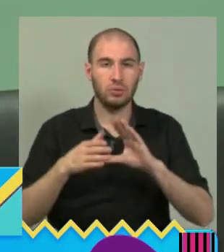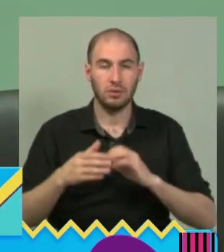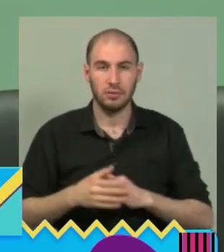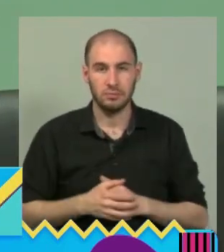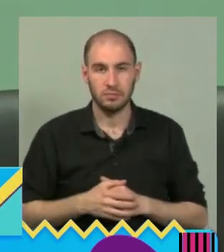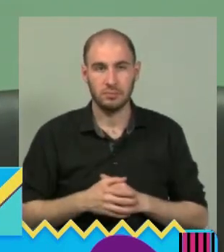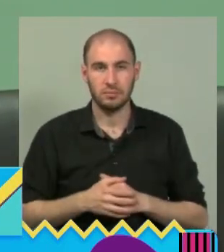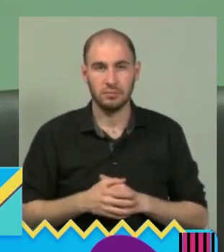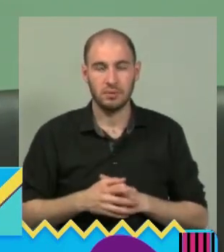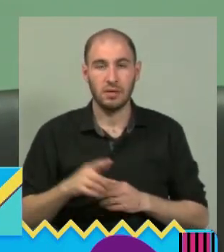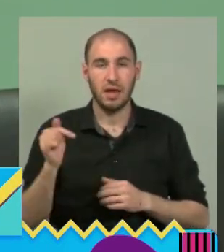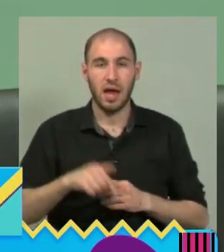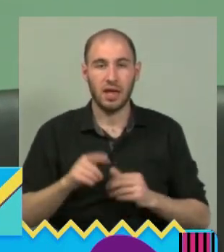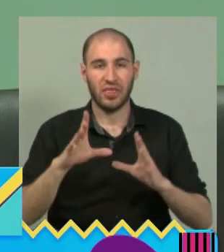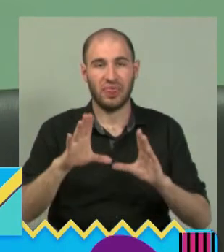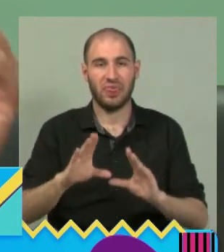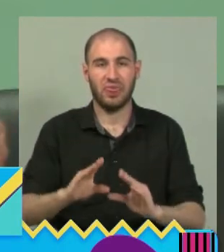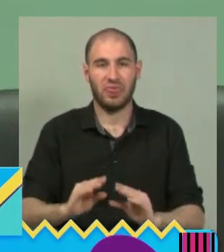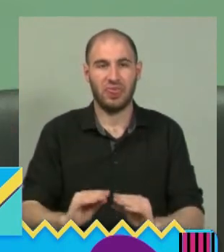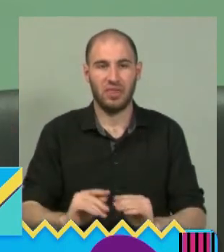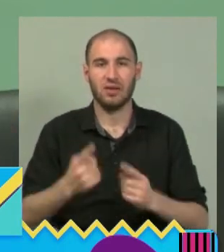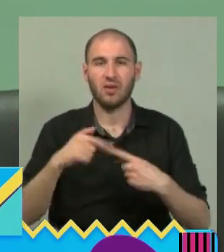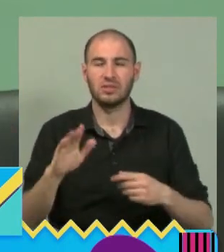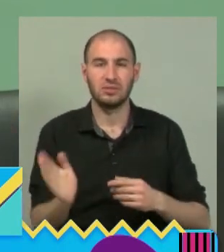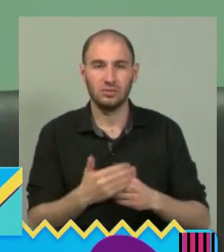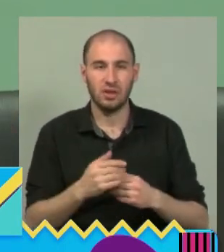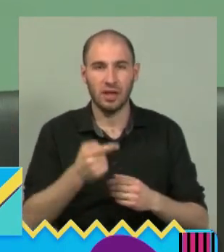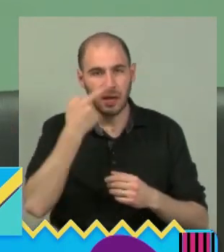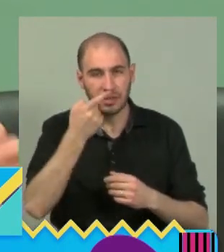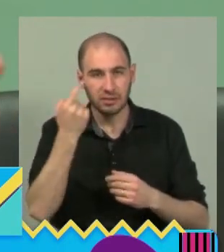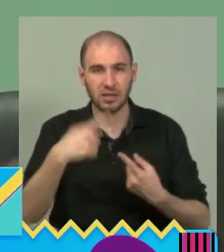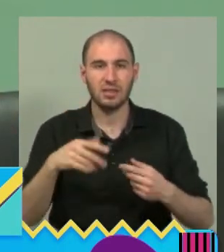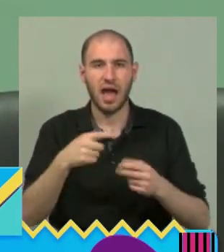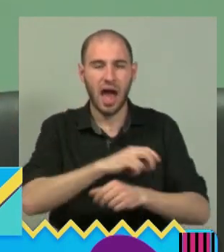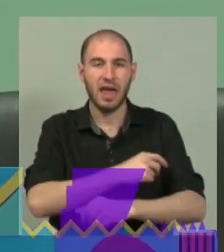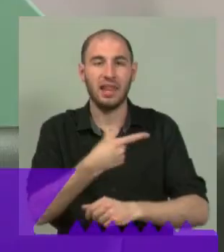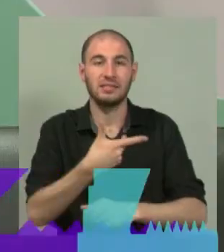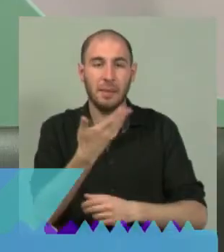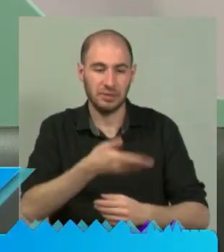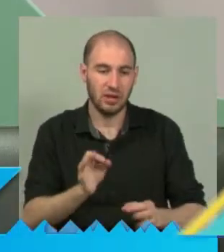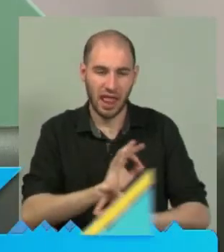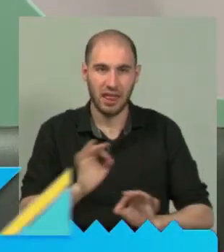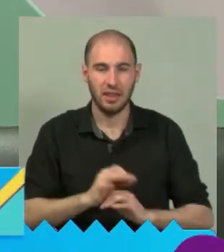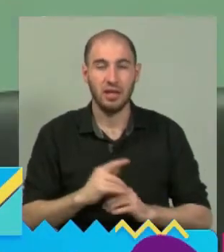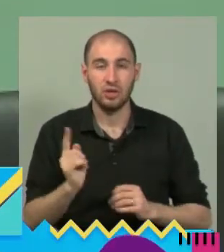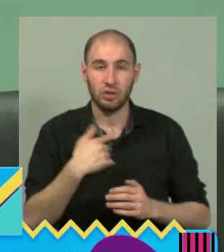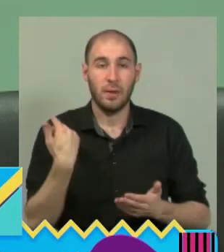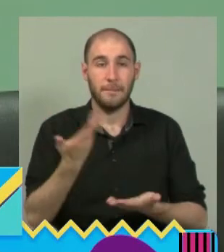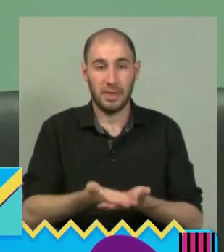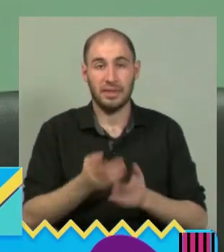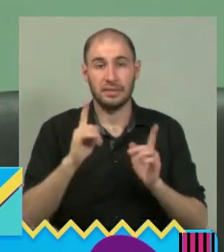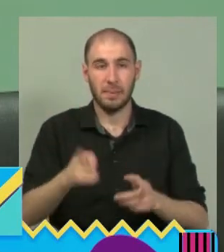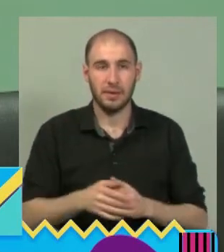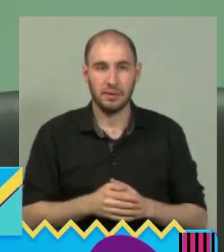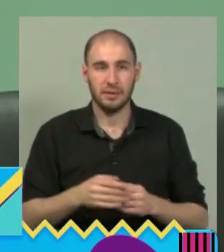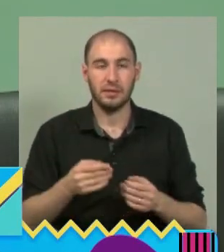ya se desinfló todo lo que había de interés de hacer análisis en los seres humanos. Nosotros habíamos pedido inclusive